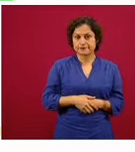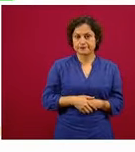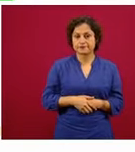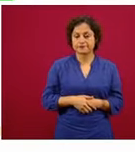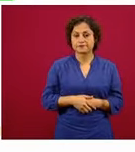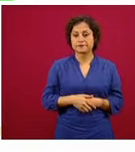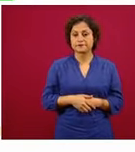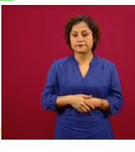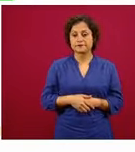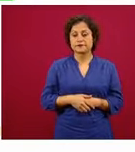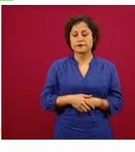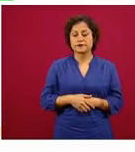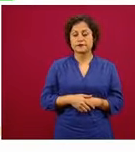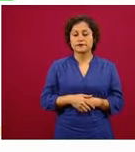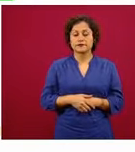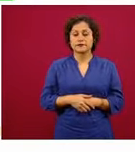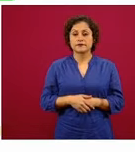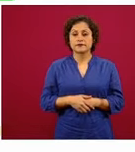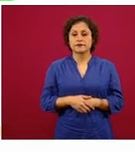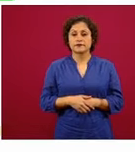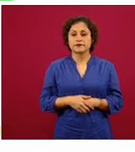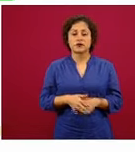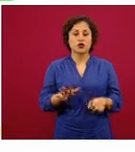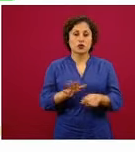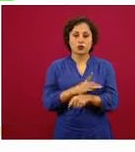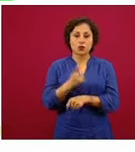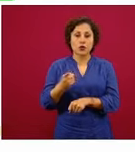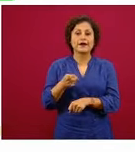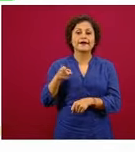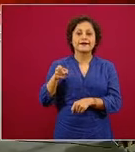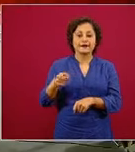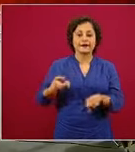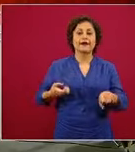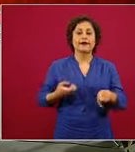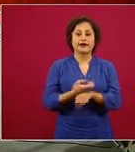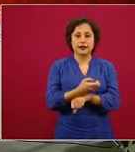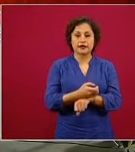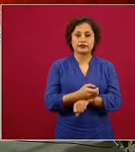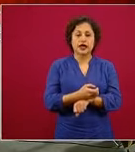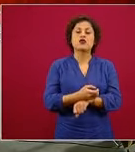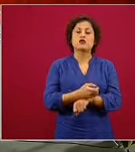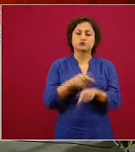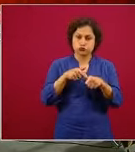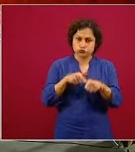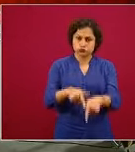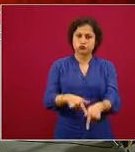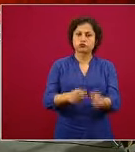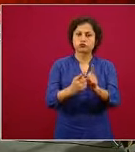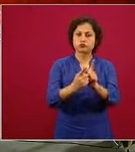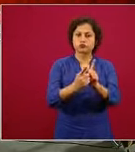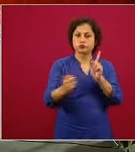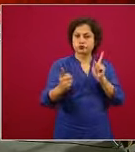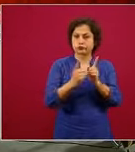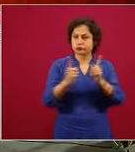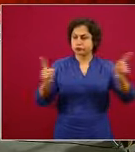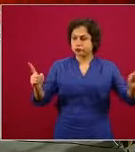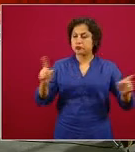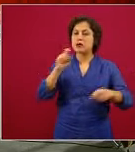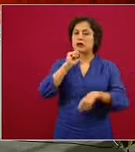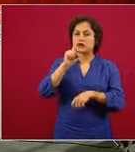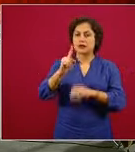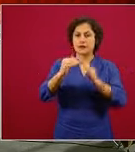las acciones de distanciamiento social y de prevención continúen, a lo mejor esta meseta pueda